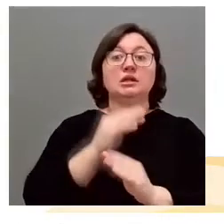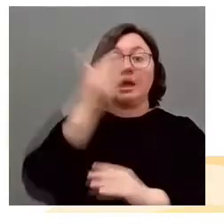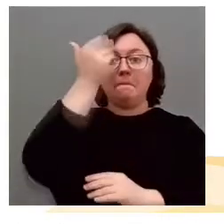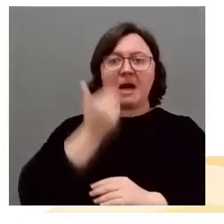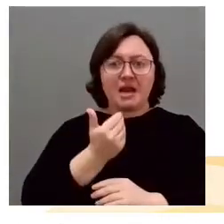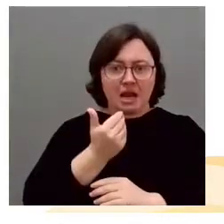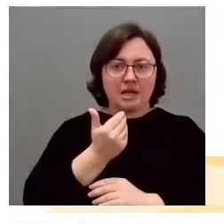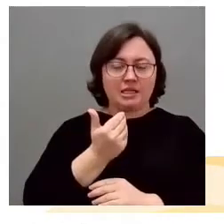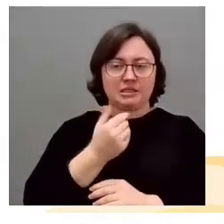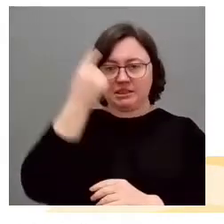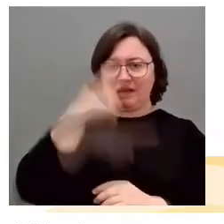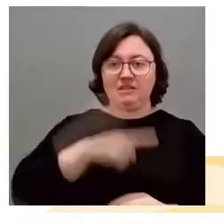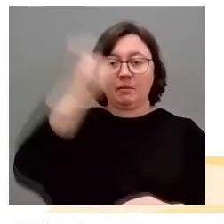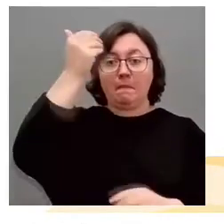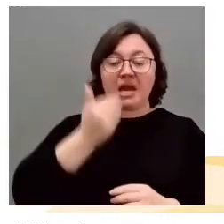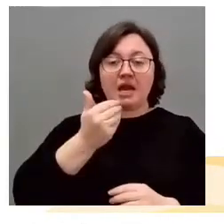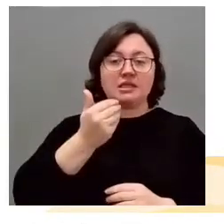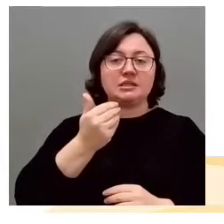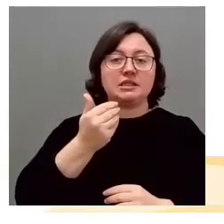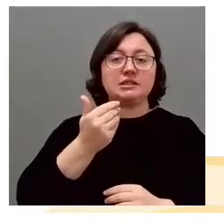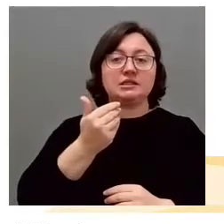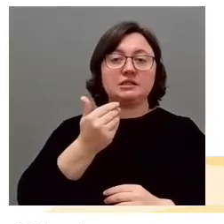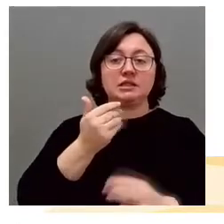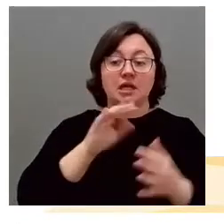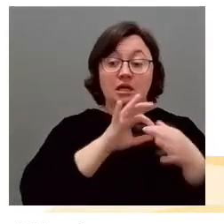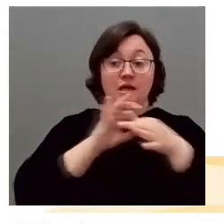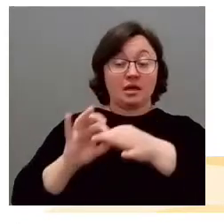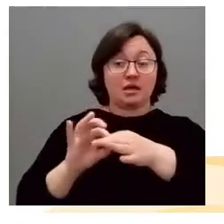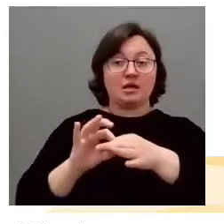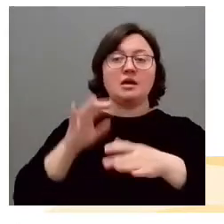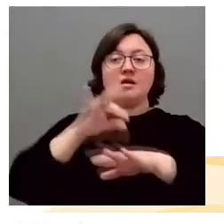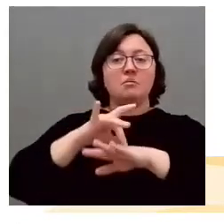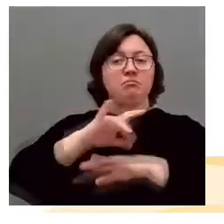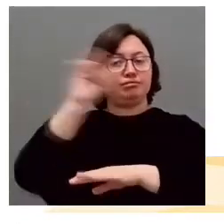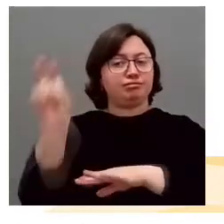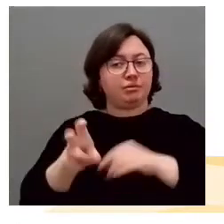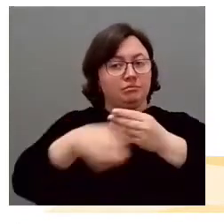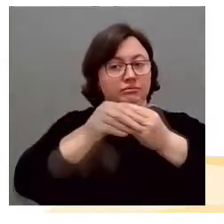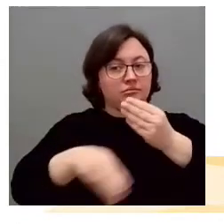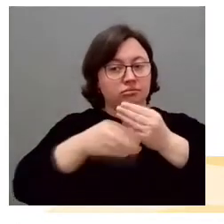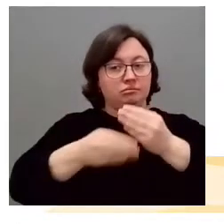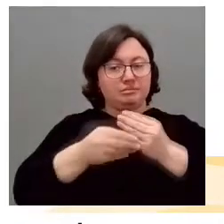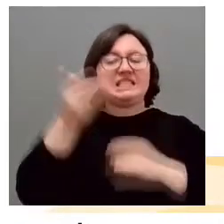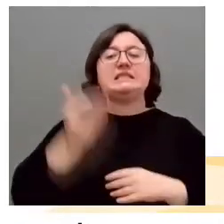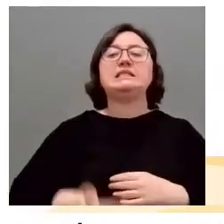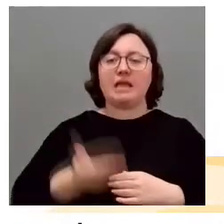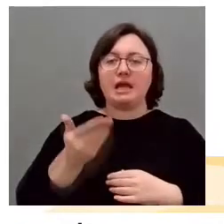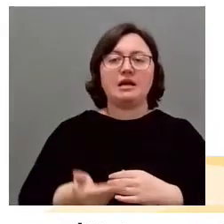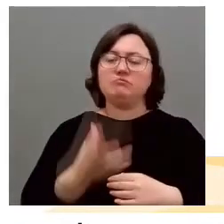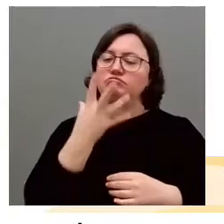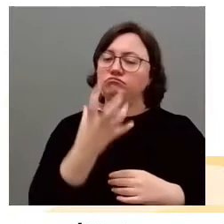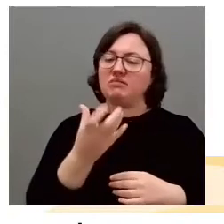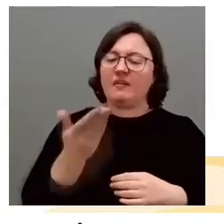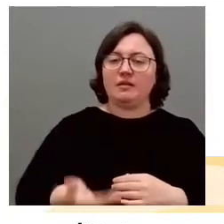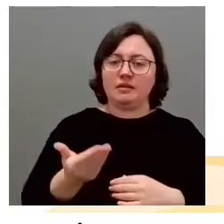cerebral. Sabéis que la parálisis cerebral tiene asociadas patologías muy, muy serias, asociadas